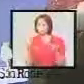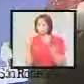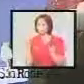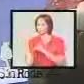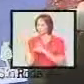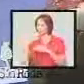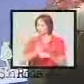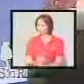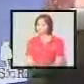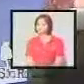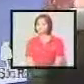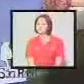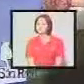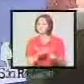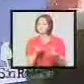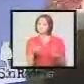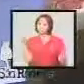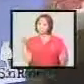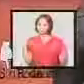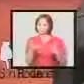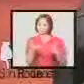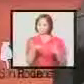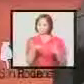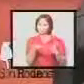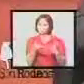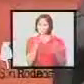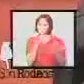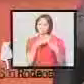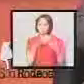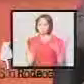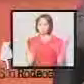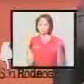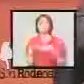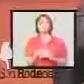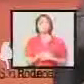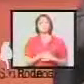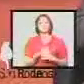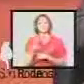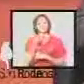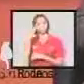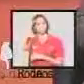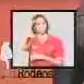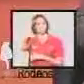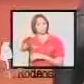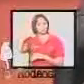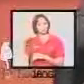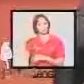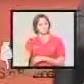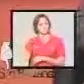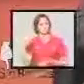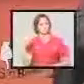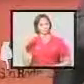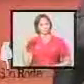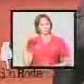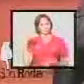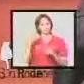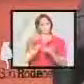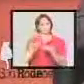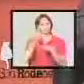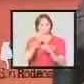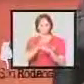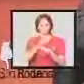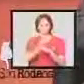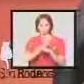lo he dicho. Así es que bienvenido, don Juan Carlos, a Sin Rodeos. Muchas gracias, Isabel, por invitarnos al programa. Para el Banco Popular siempre es un honor estar